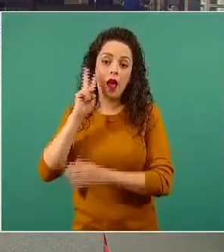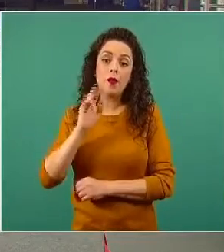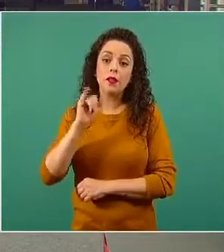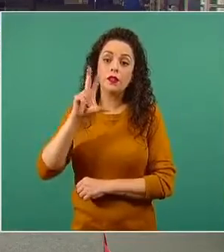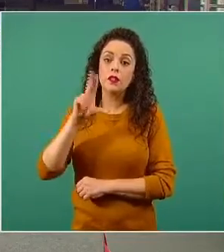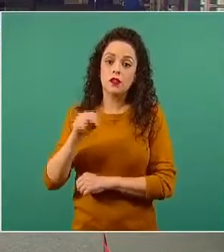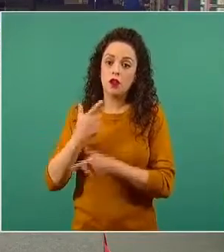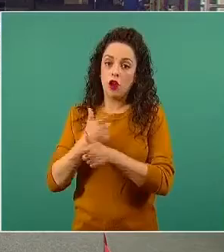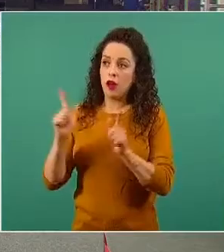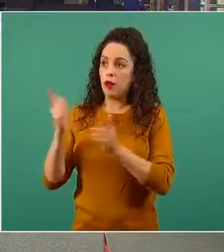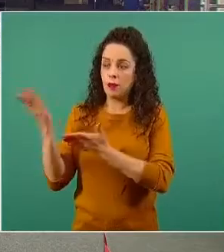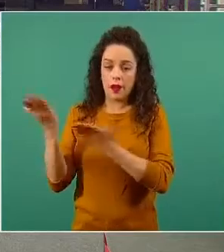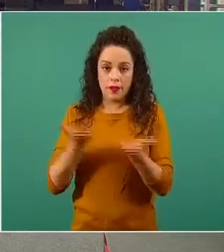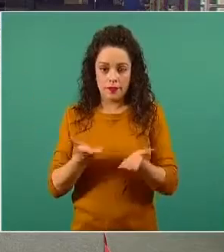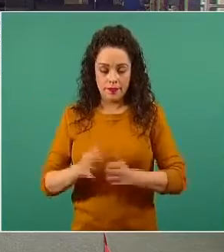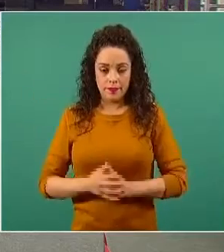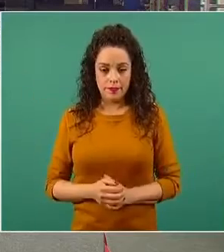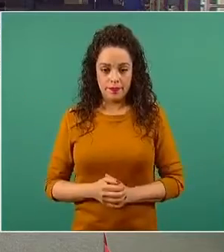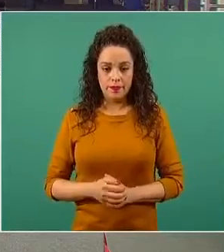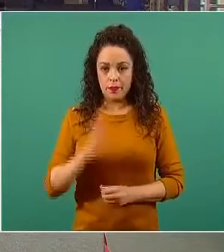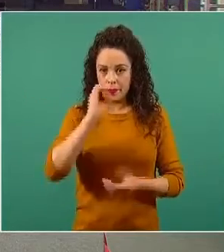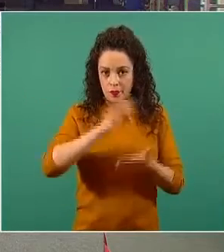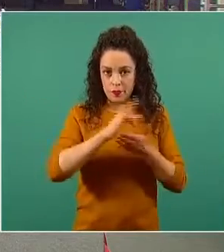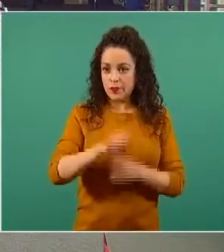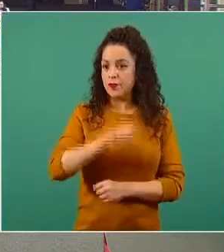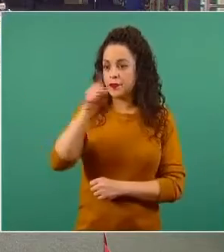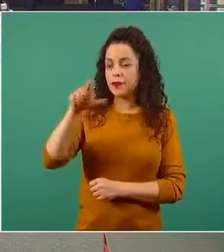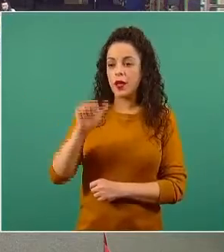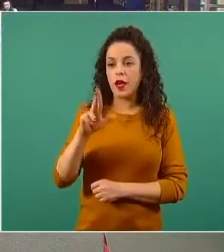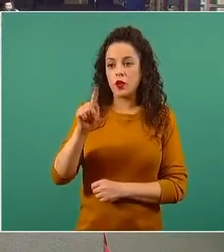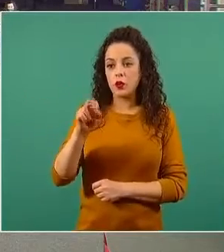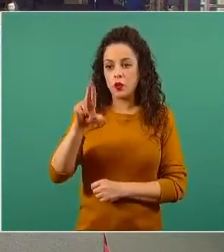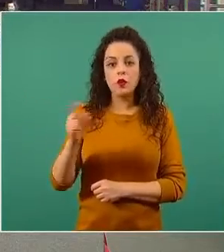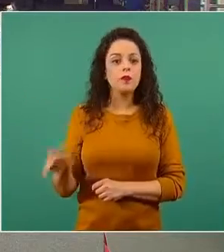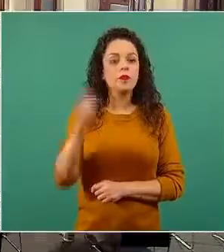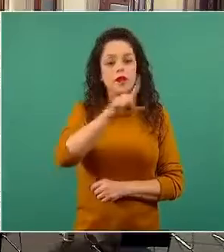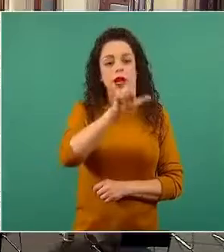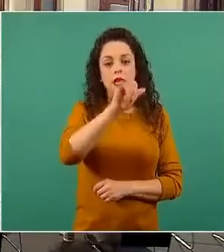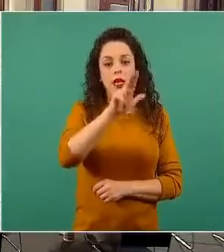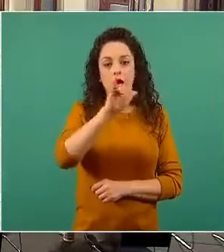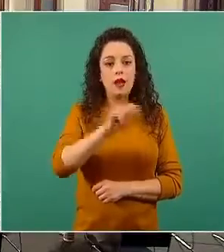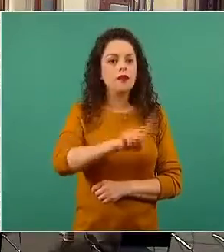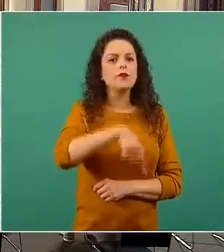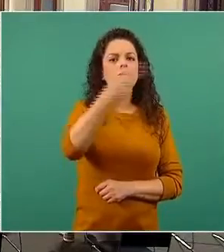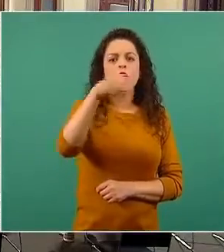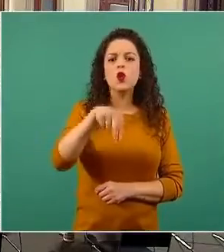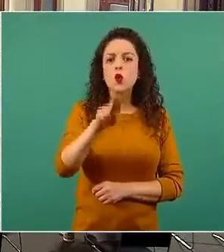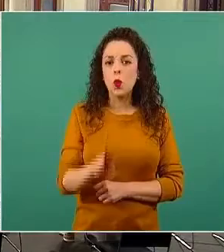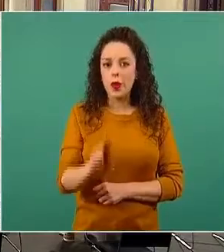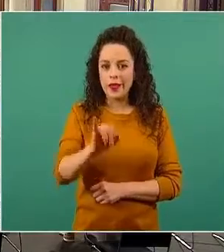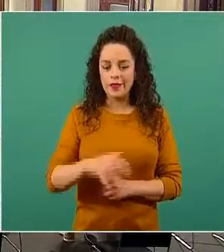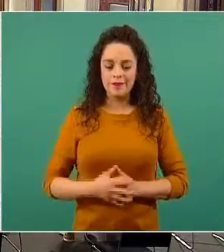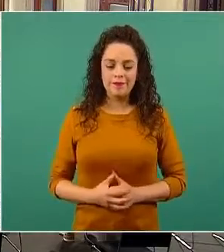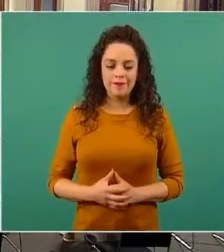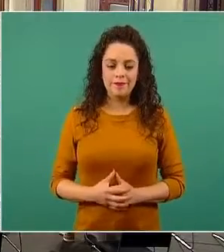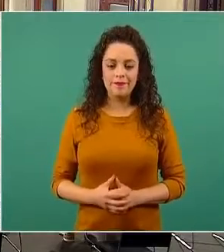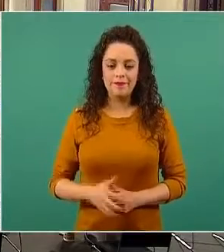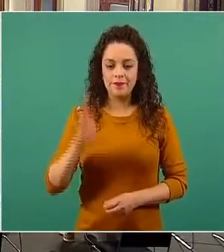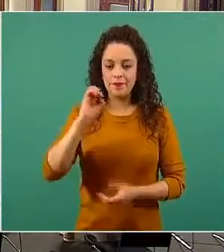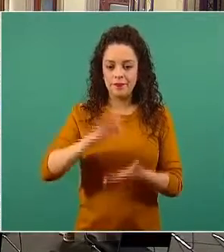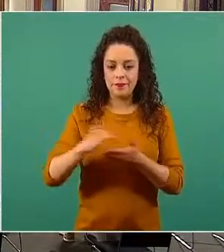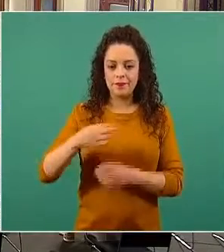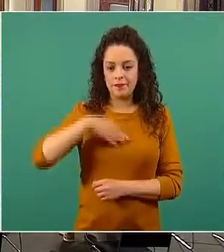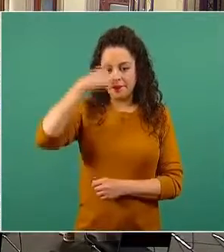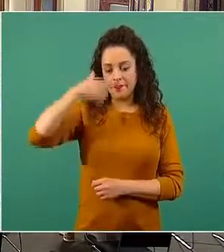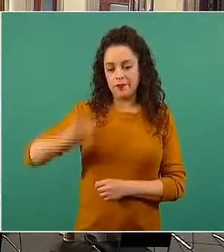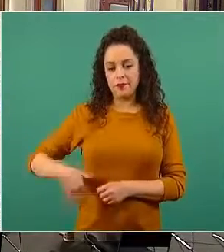gracias. Arturo Contreras y Liliana Noble. Y Nuri Fernández. Gracias, buenas noches. Arturo